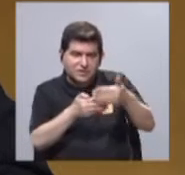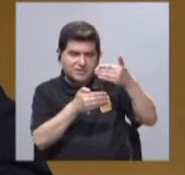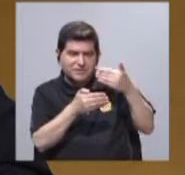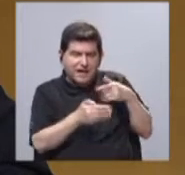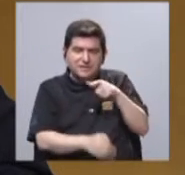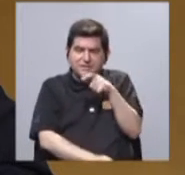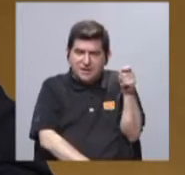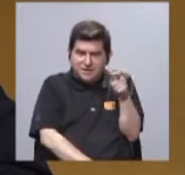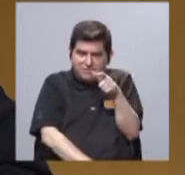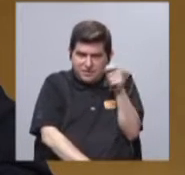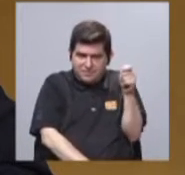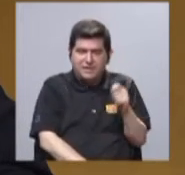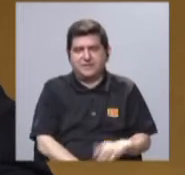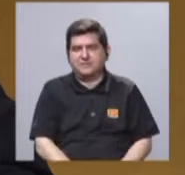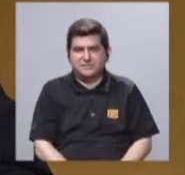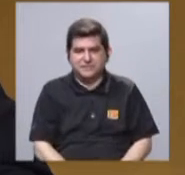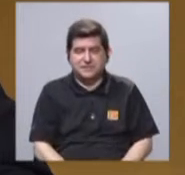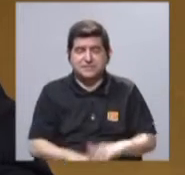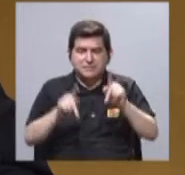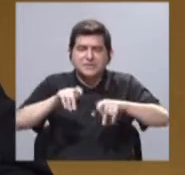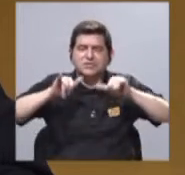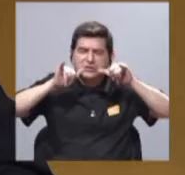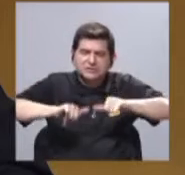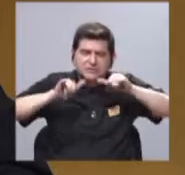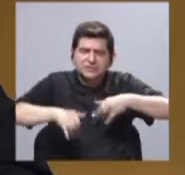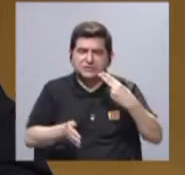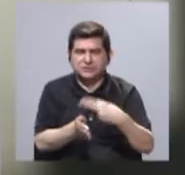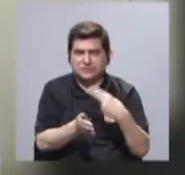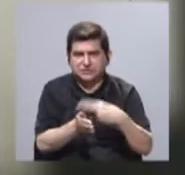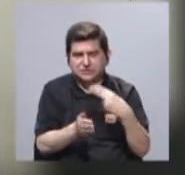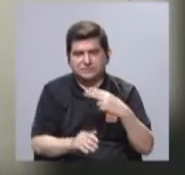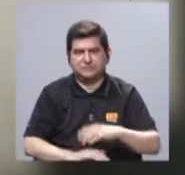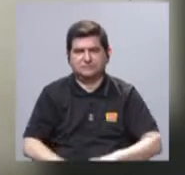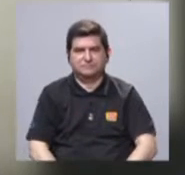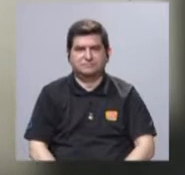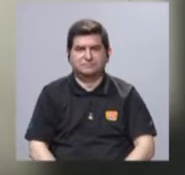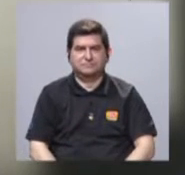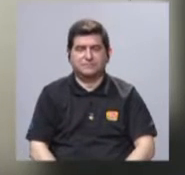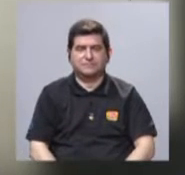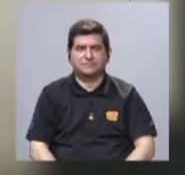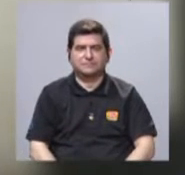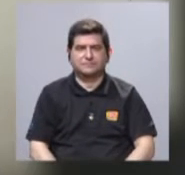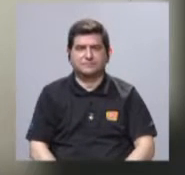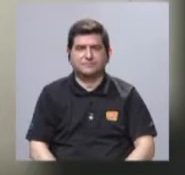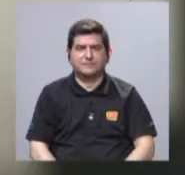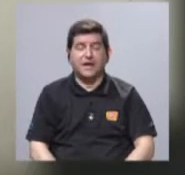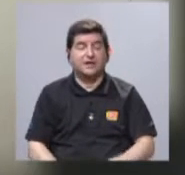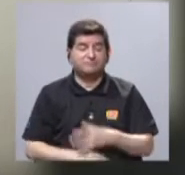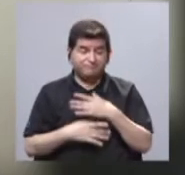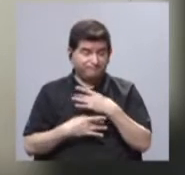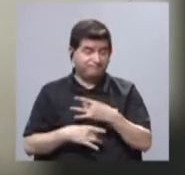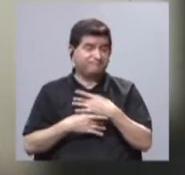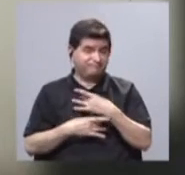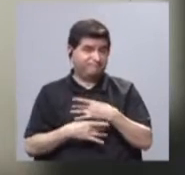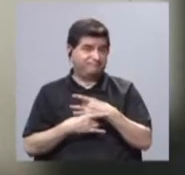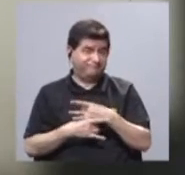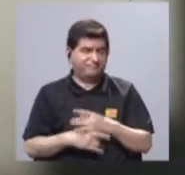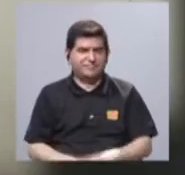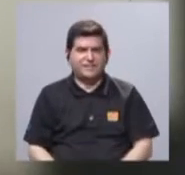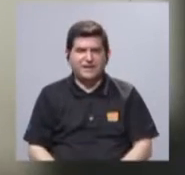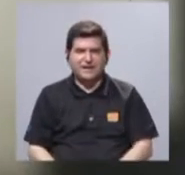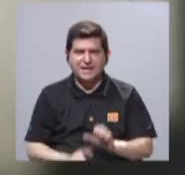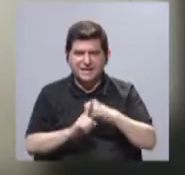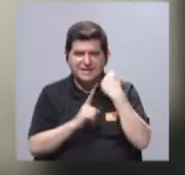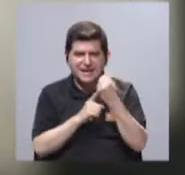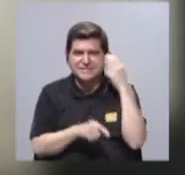de meses de hospital que la verdad entonces él es curioso eso porque porque